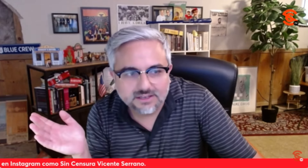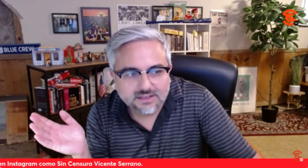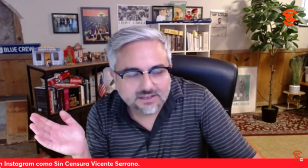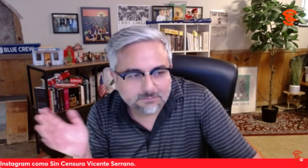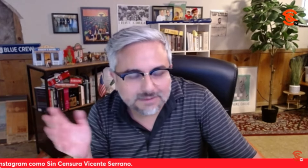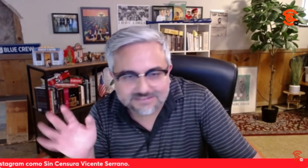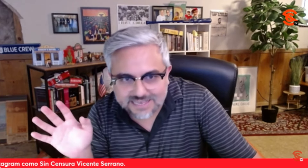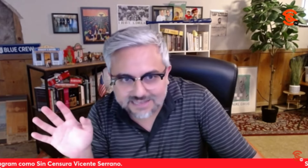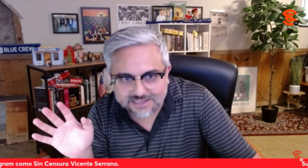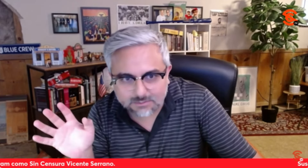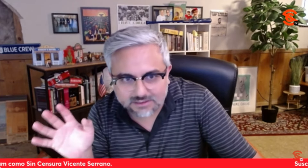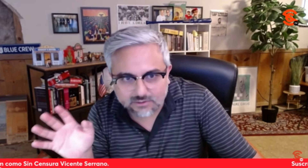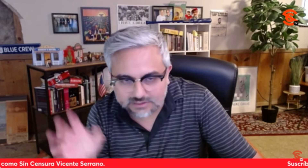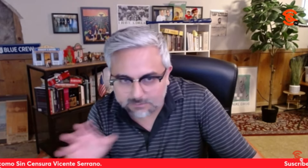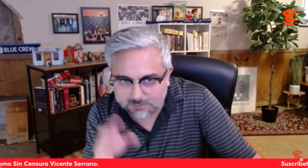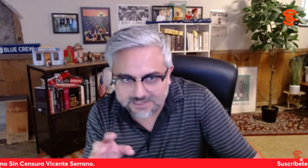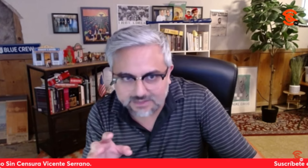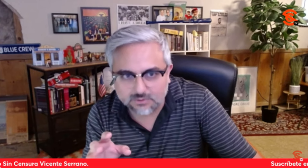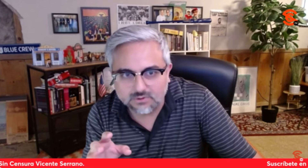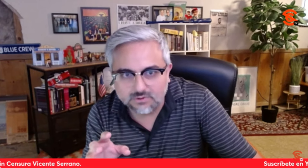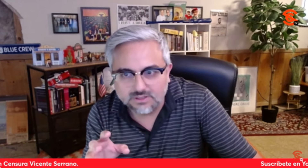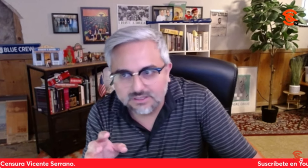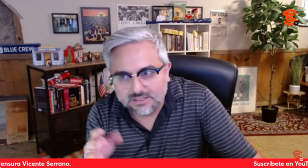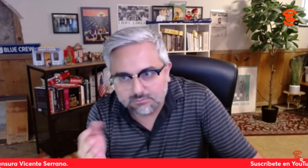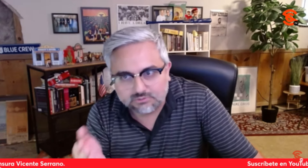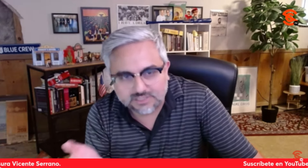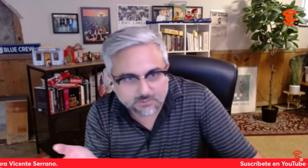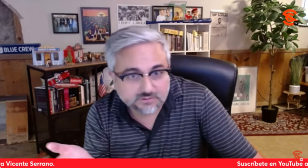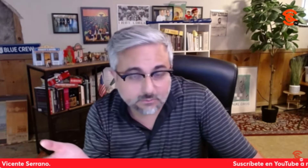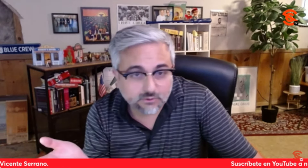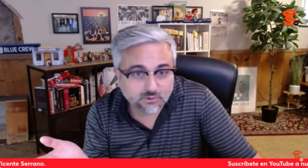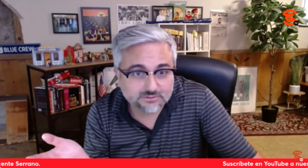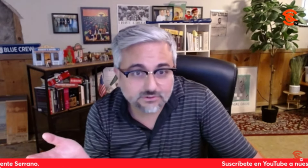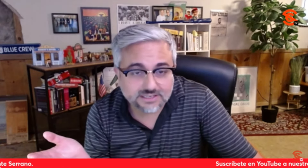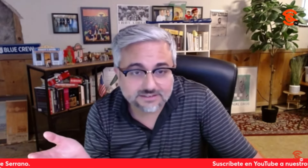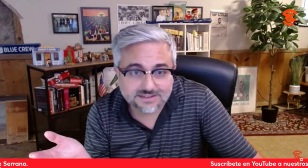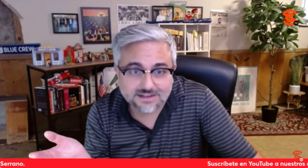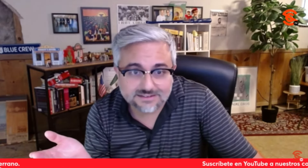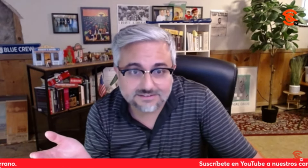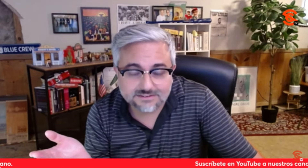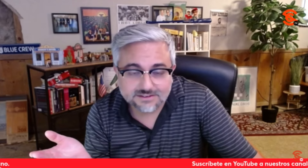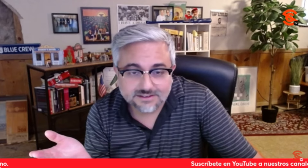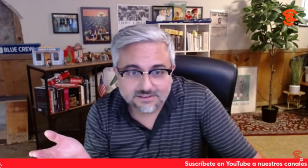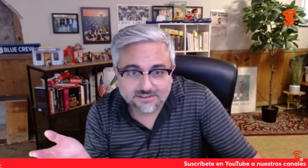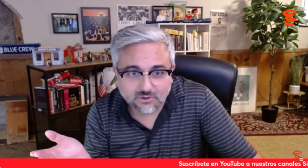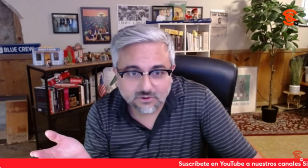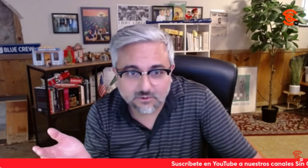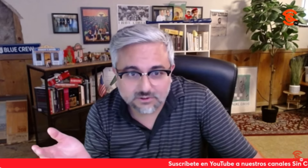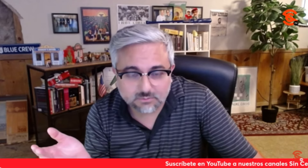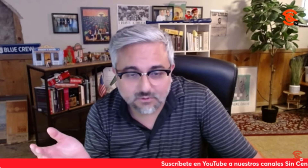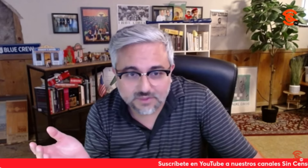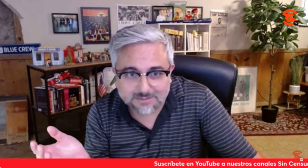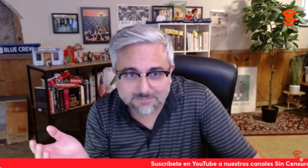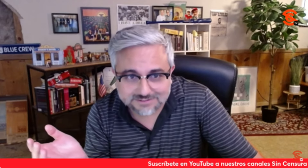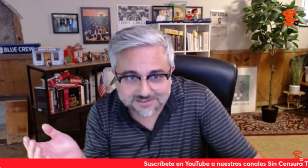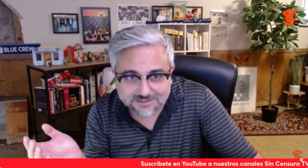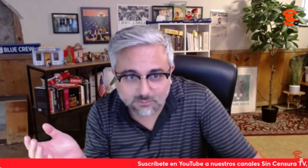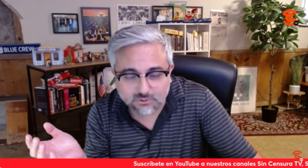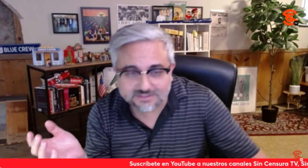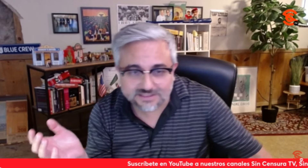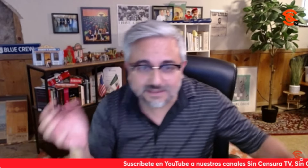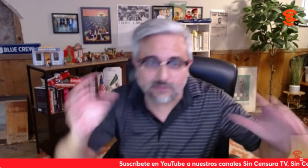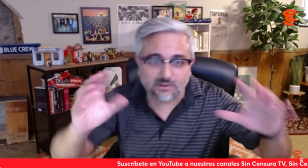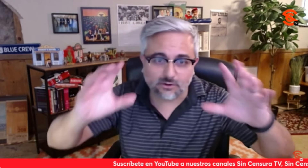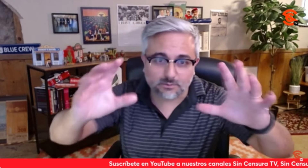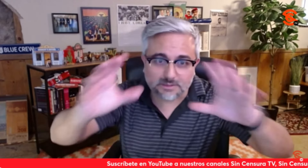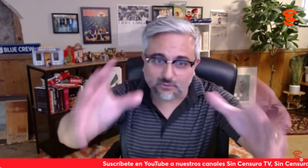¿eh? Más allá de que México esté preparado o no, pues tendremos que ser muy honestos en que esta crisis no le corresponde al presidente López Obrador. Es